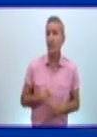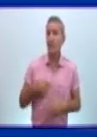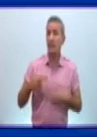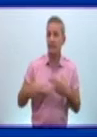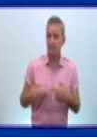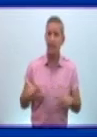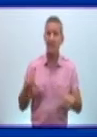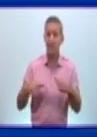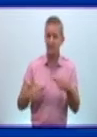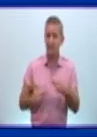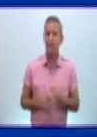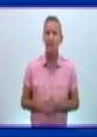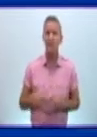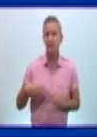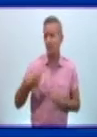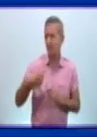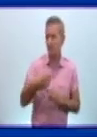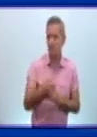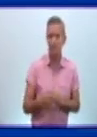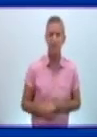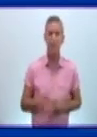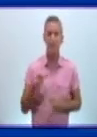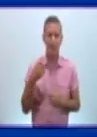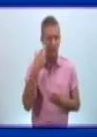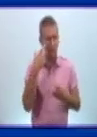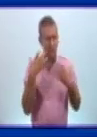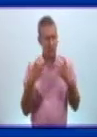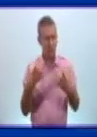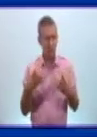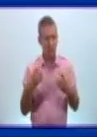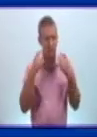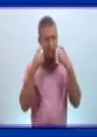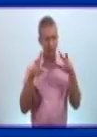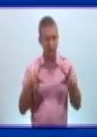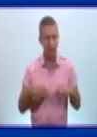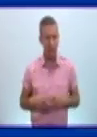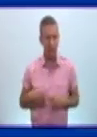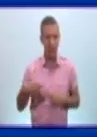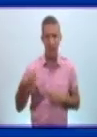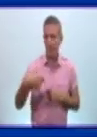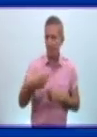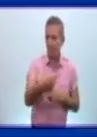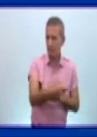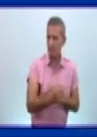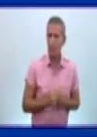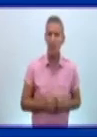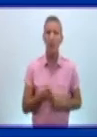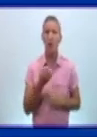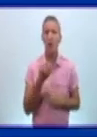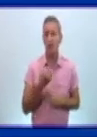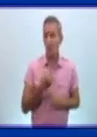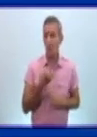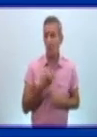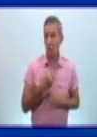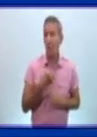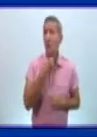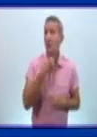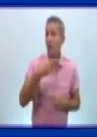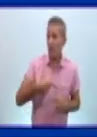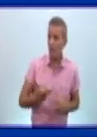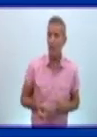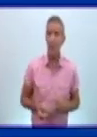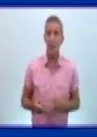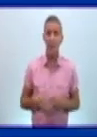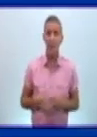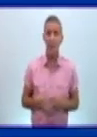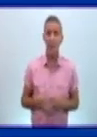y ellas desempeñan una función esencial en la vida diaria. También podemos mencionar como ejemplo de disoluciones líquidas